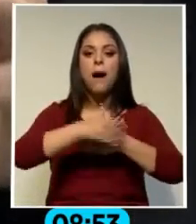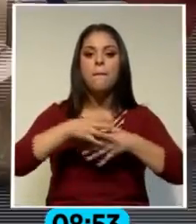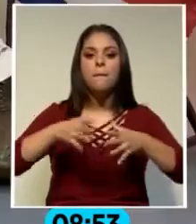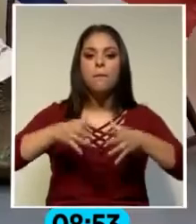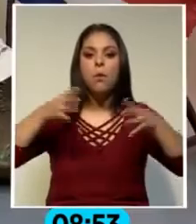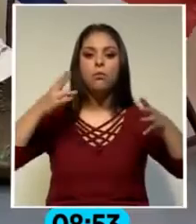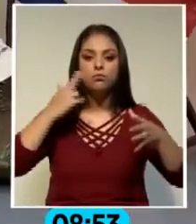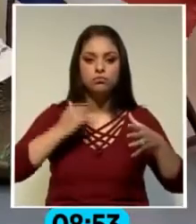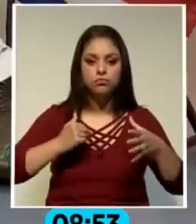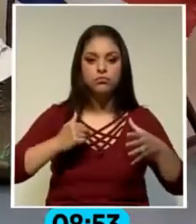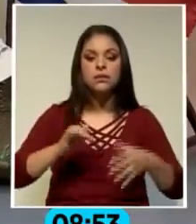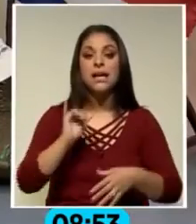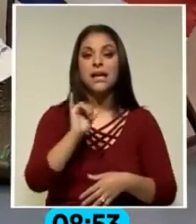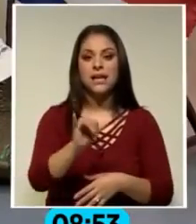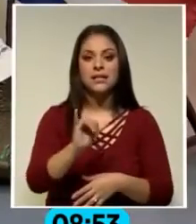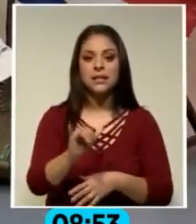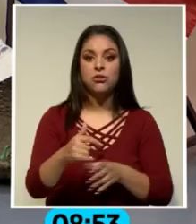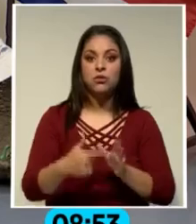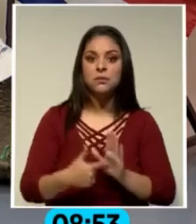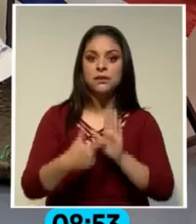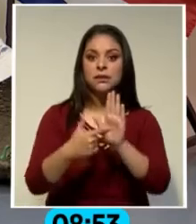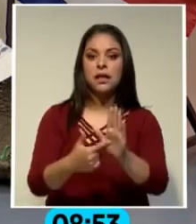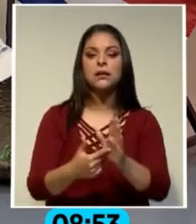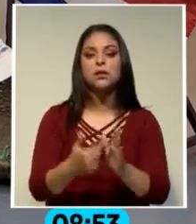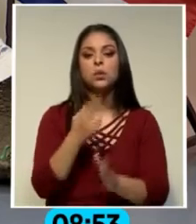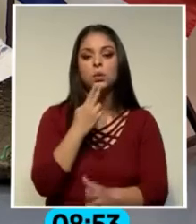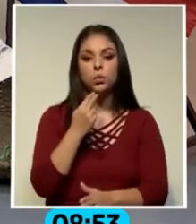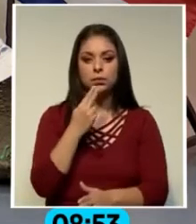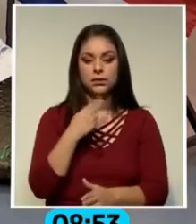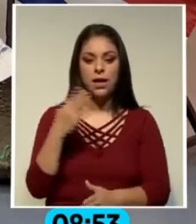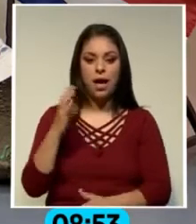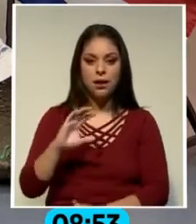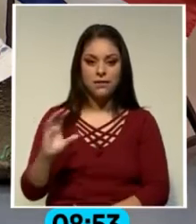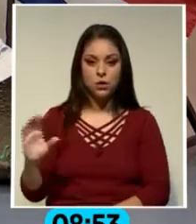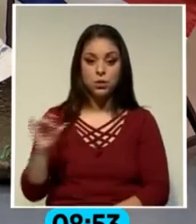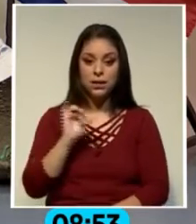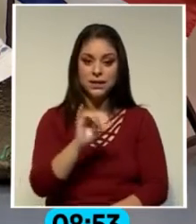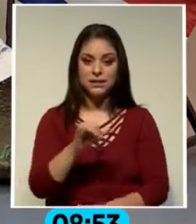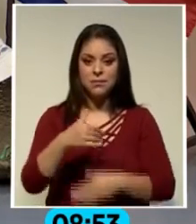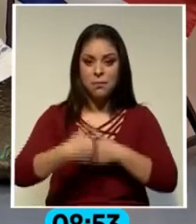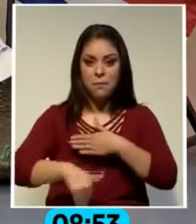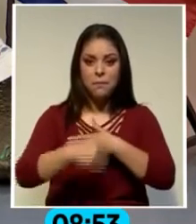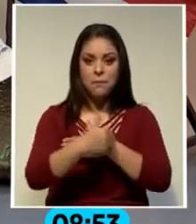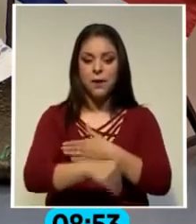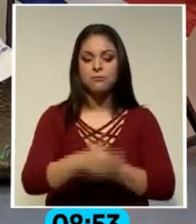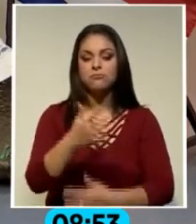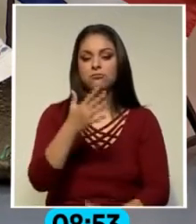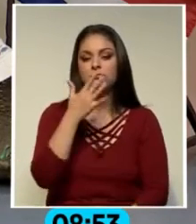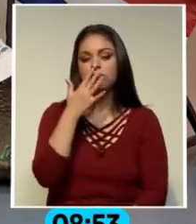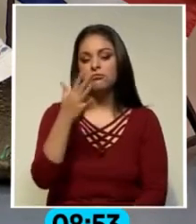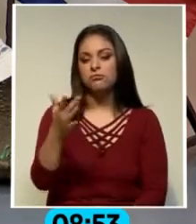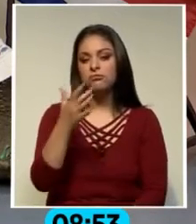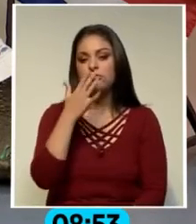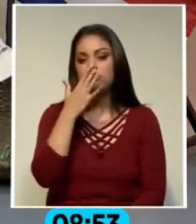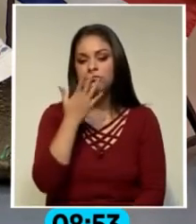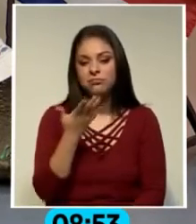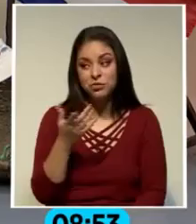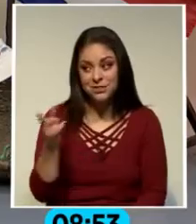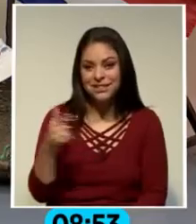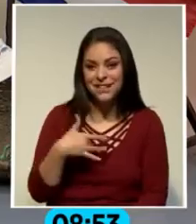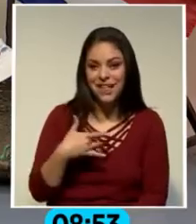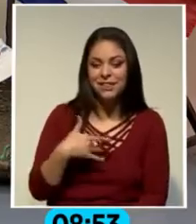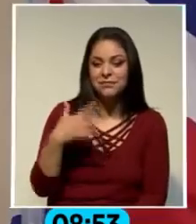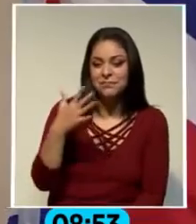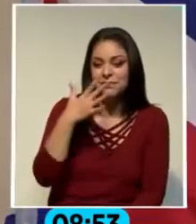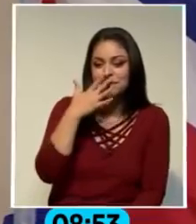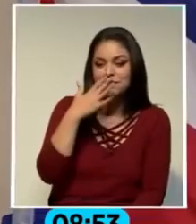que es representante de la repostería caribeña. Este pancito que... Uy, a mí me llega así como el olorcito. ¿Sí? ¿O no le llegas como